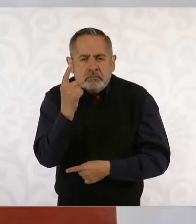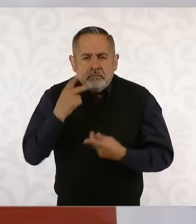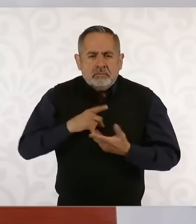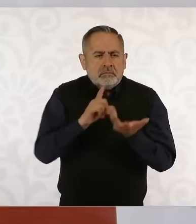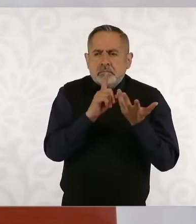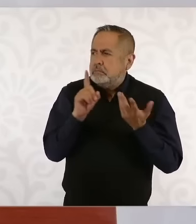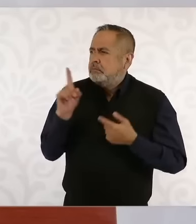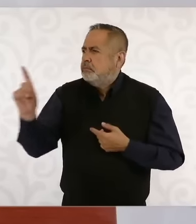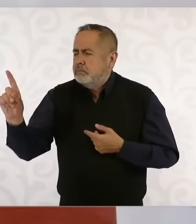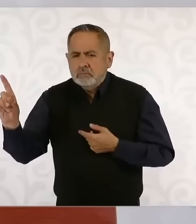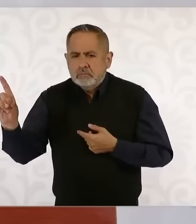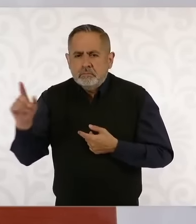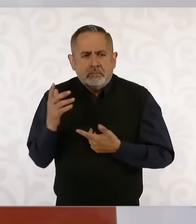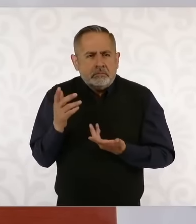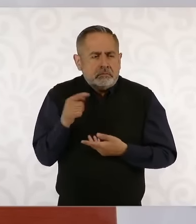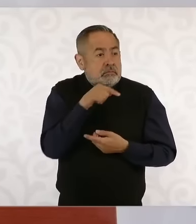contra la policía.